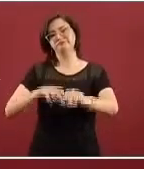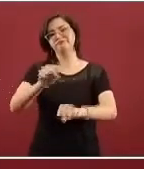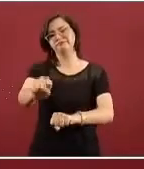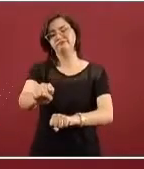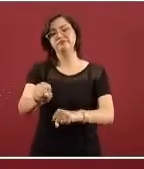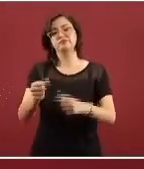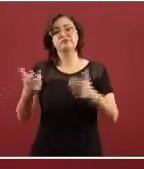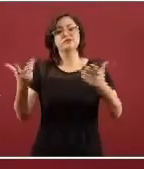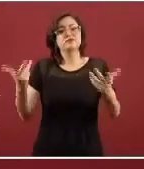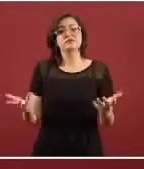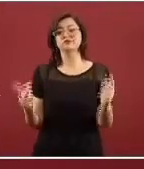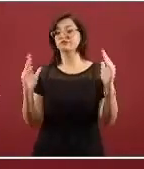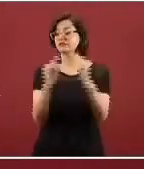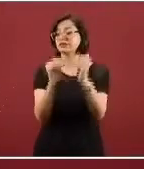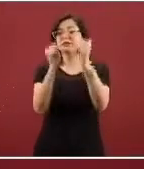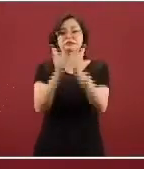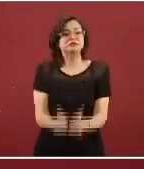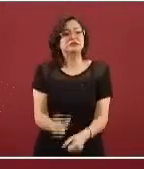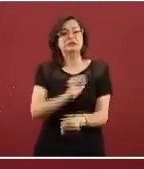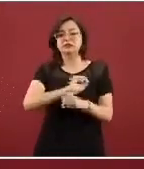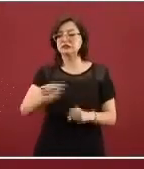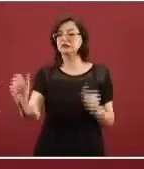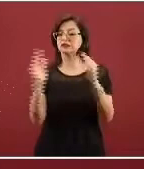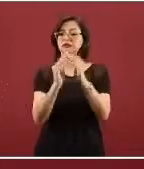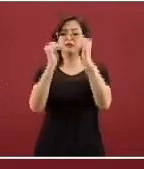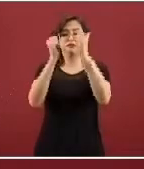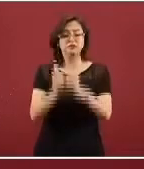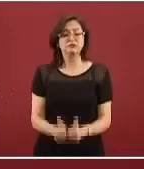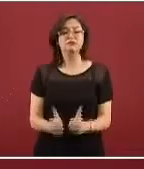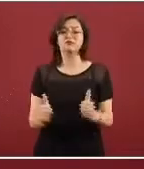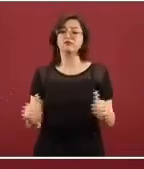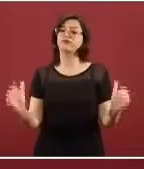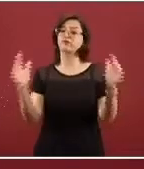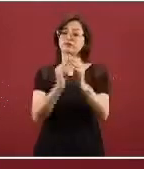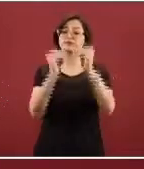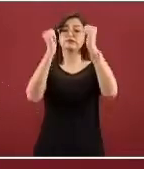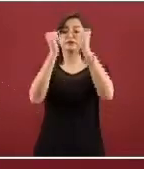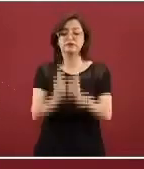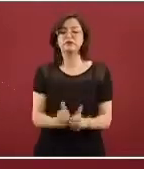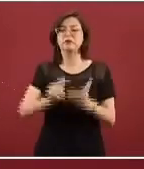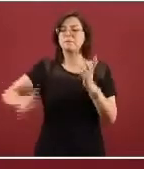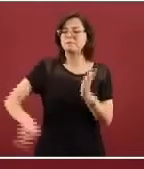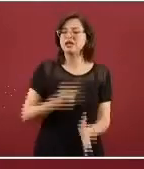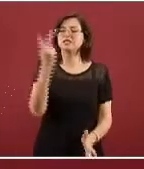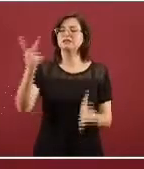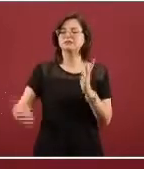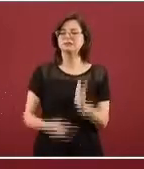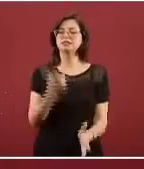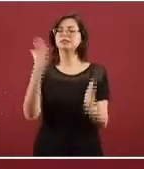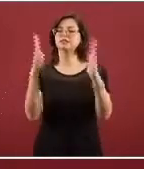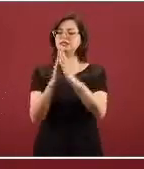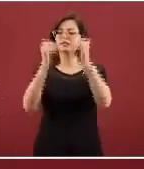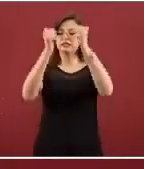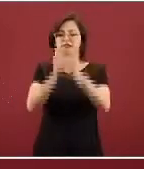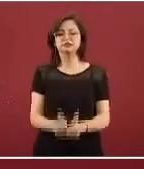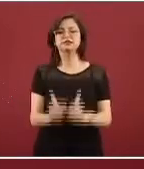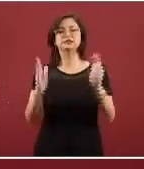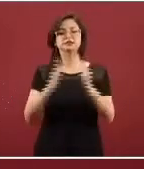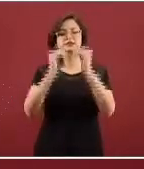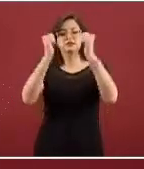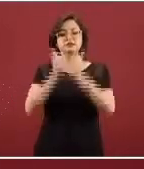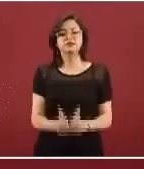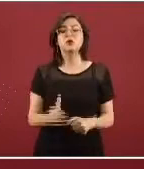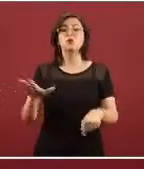esta simple frase, quédate en casa, quédate en casa, quédate en casa, y lo seguimos diciendo, quédate en casa, porque tiene que ser